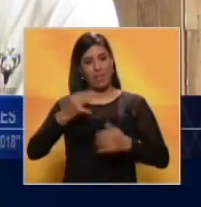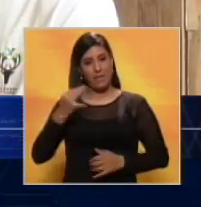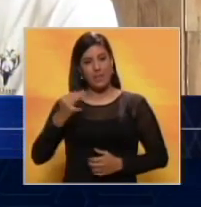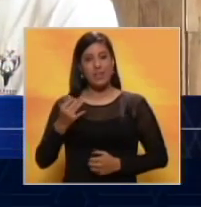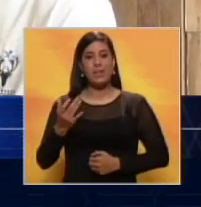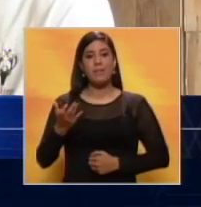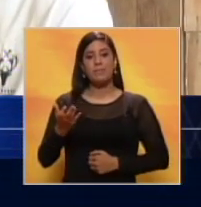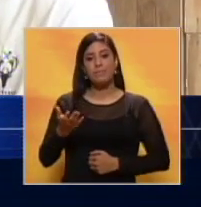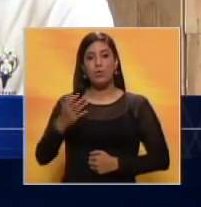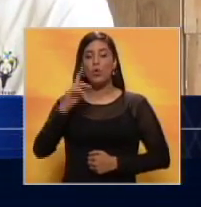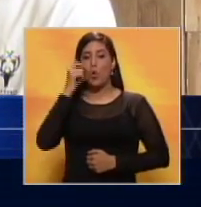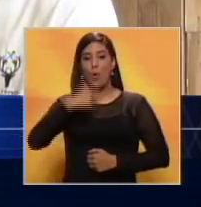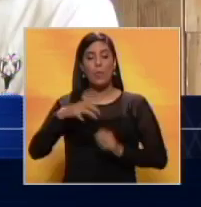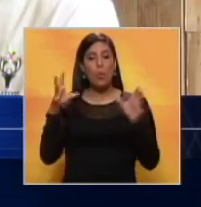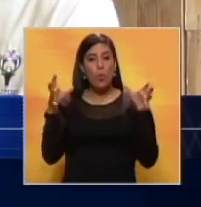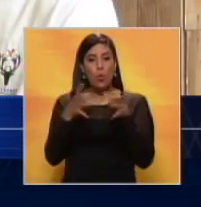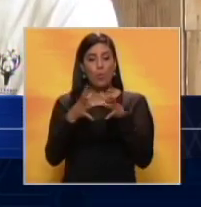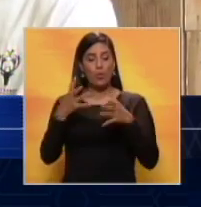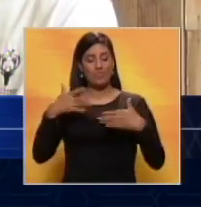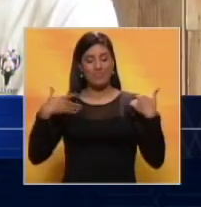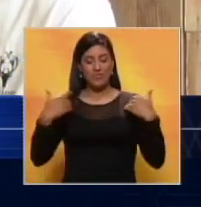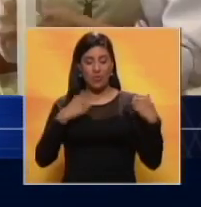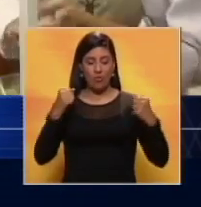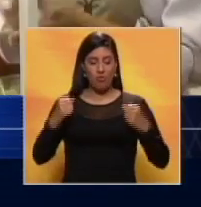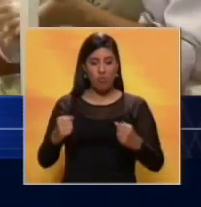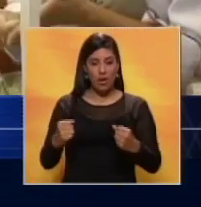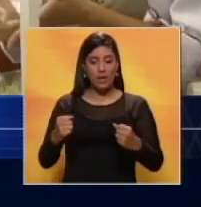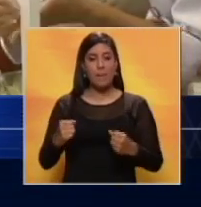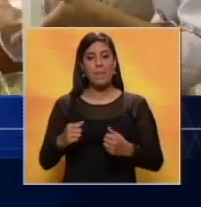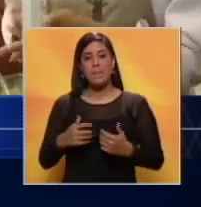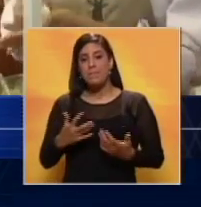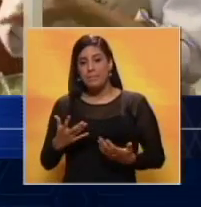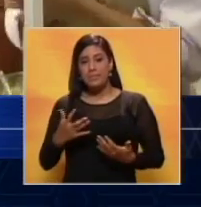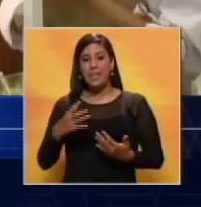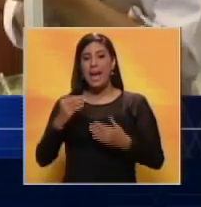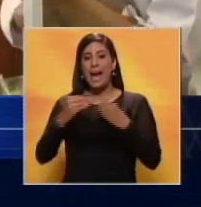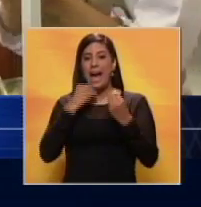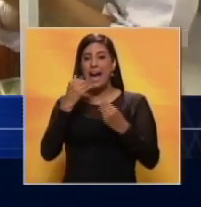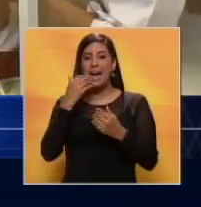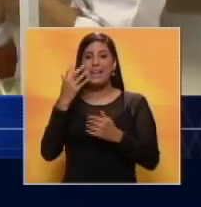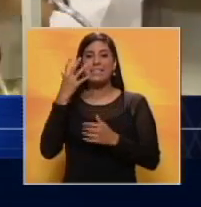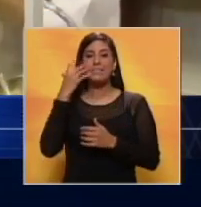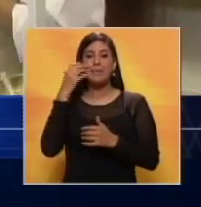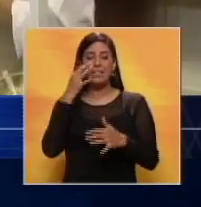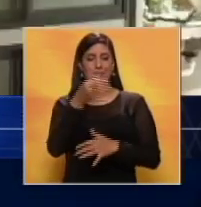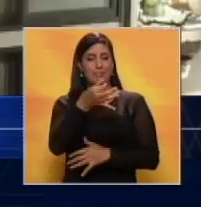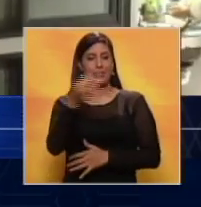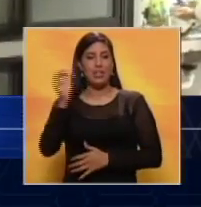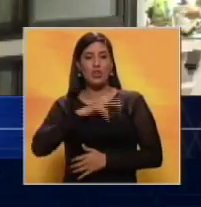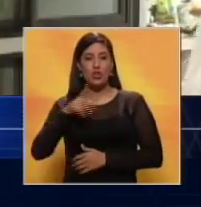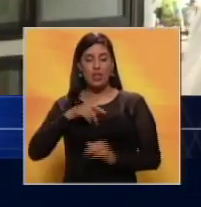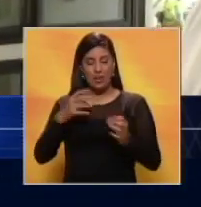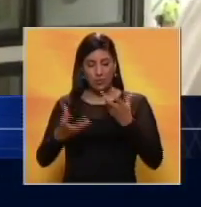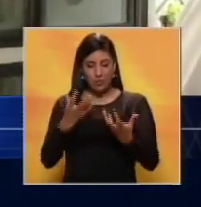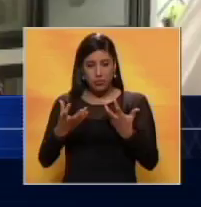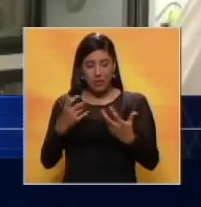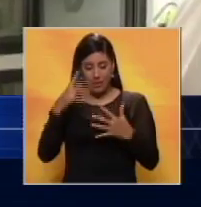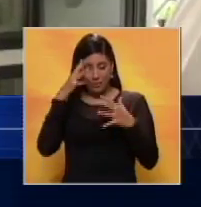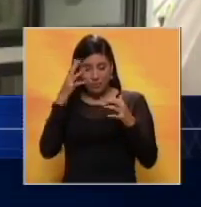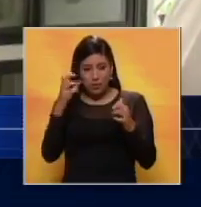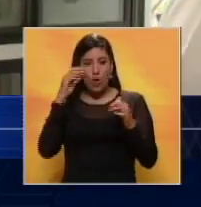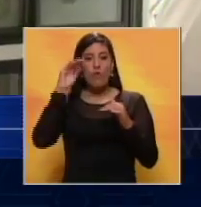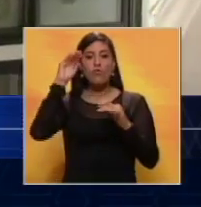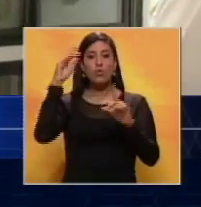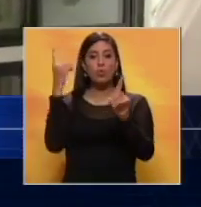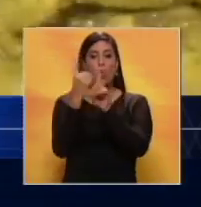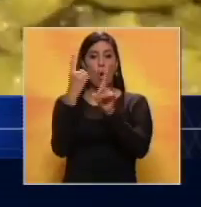que todo el equipo está súper contento de este logro. Ha sido una experiencia genial, nos ha tocado prepararnos también para esta